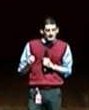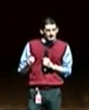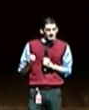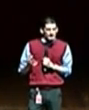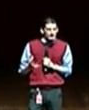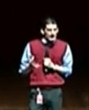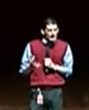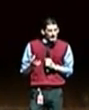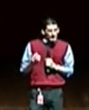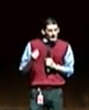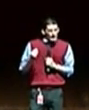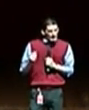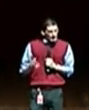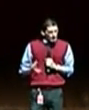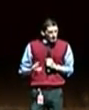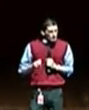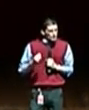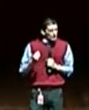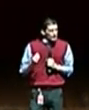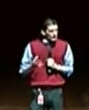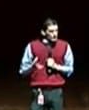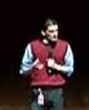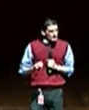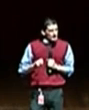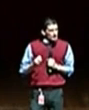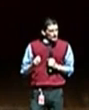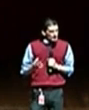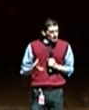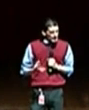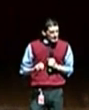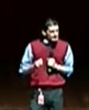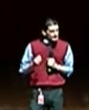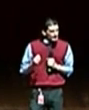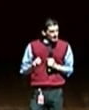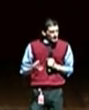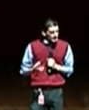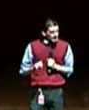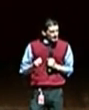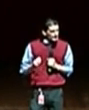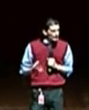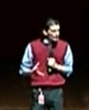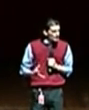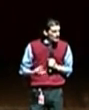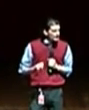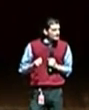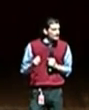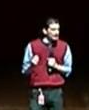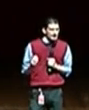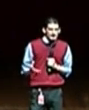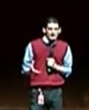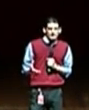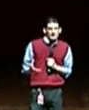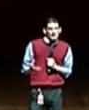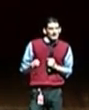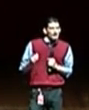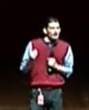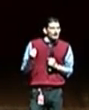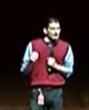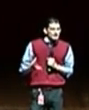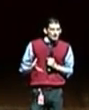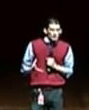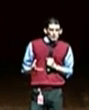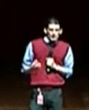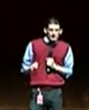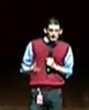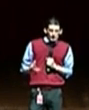tan trascendental para la producción, el conocimiento, la tolerancia, la libertad, la convivencia, la ciencia,